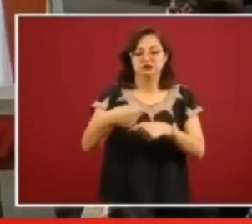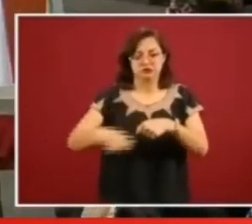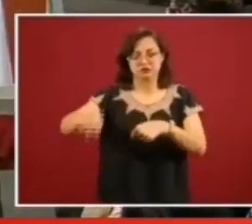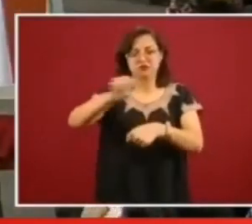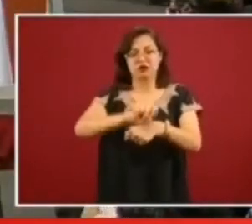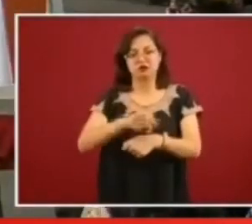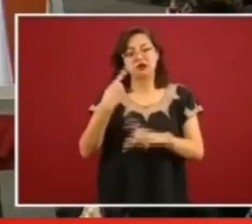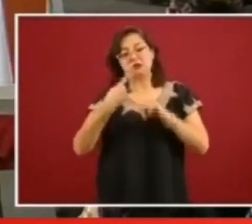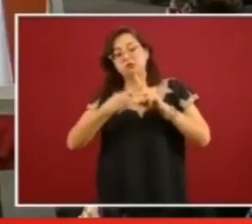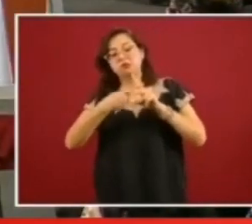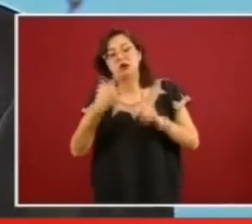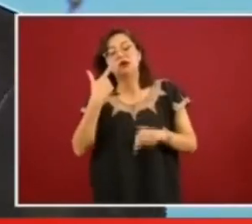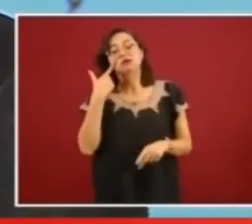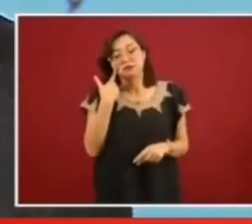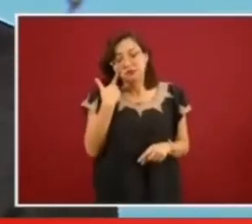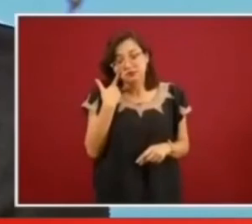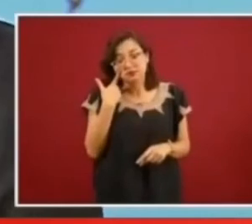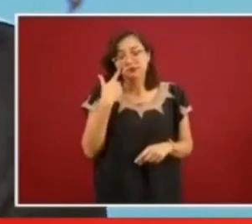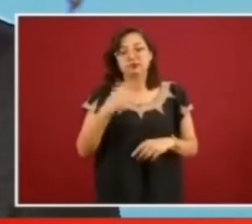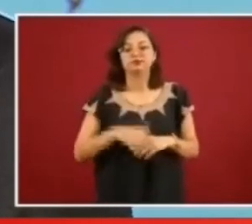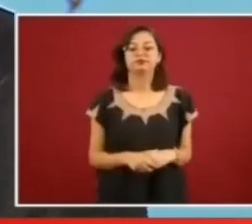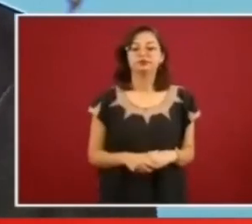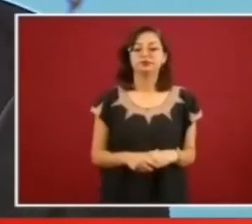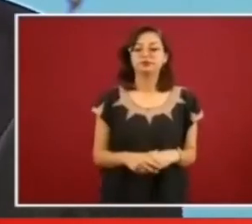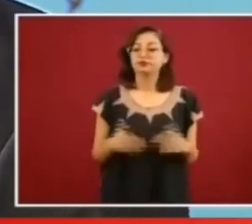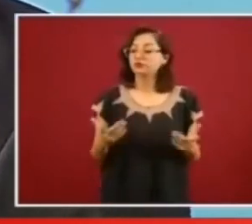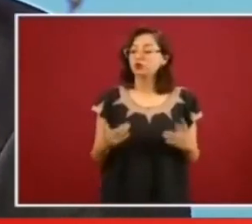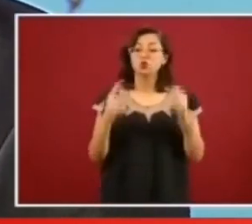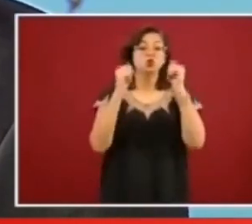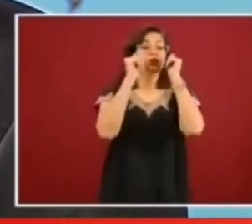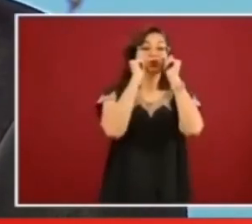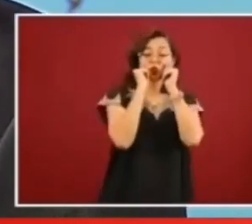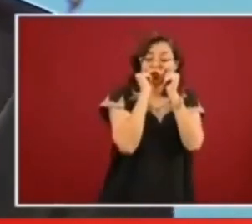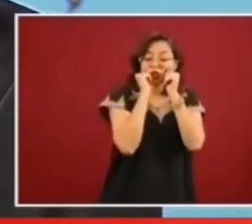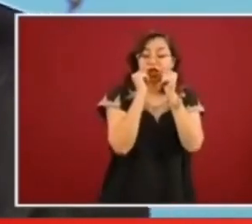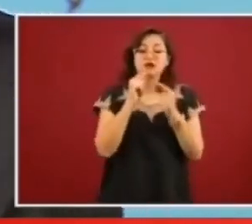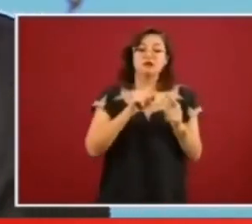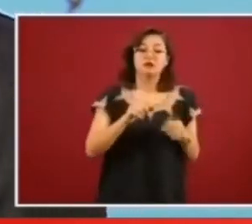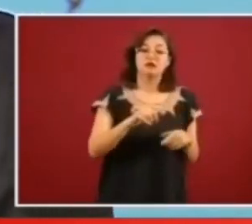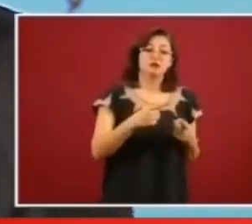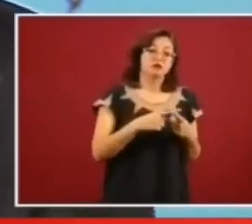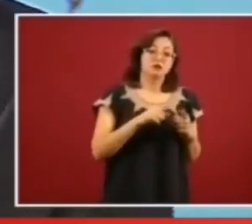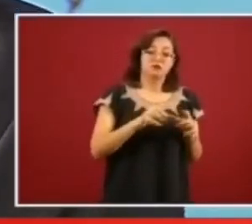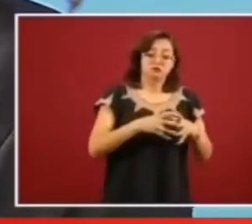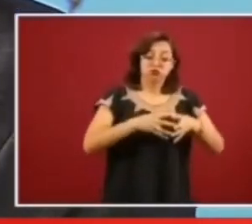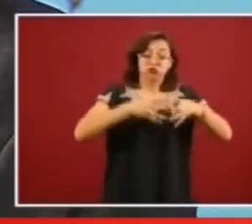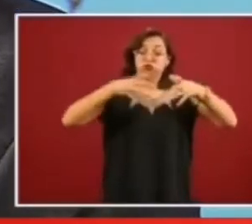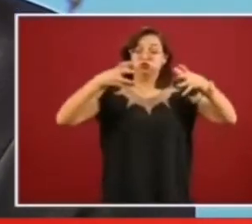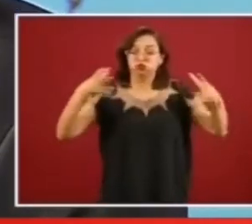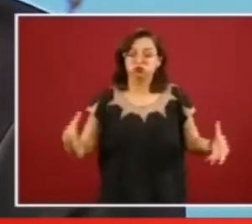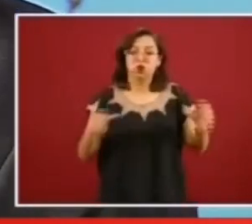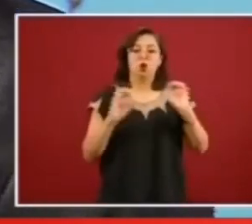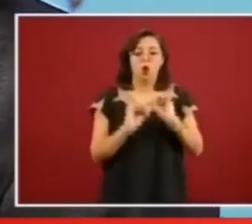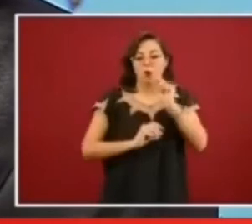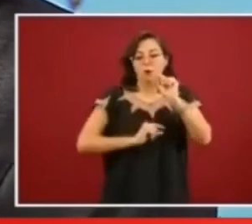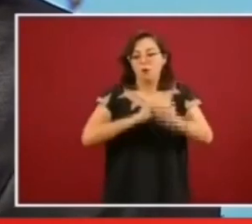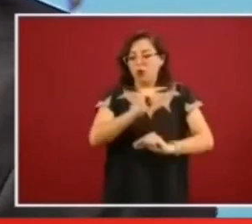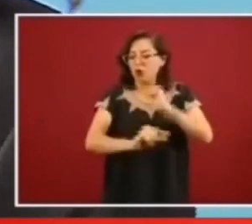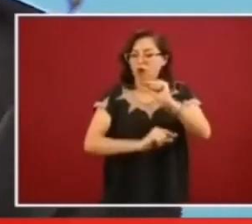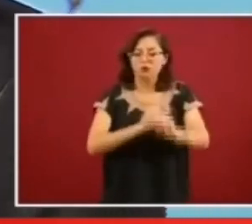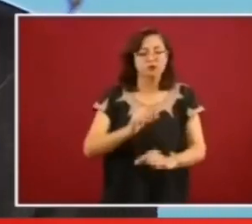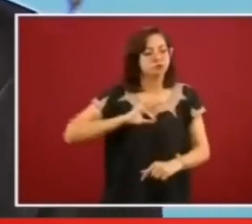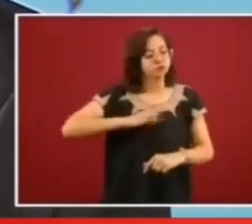los casos, la fase 3 es inevitable. La epidemia no se va a parar, lo hemos dicho muy claramente,